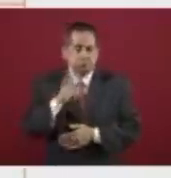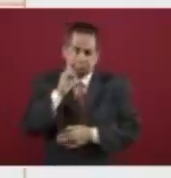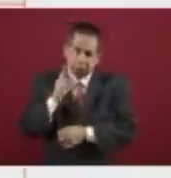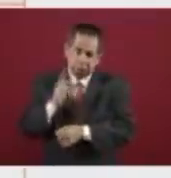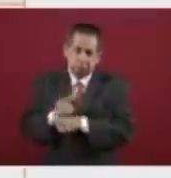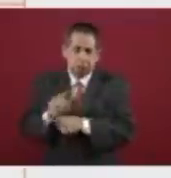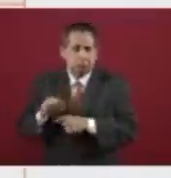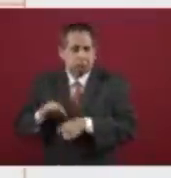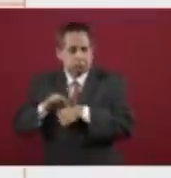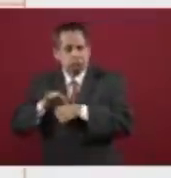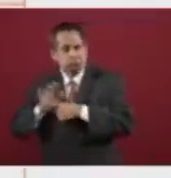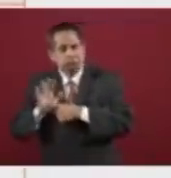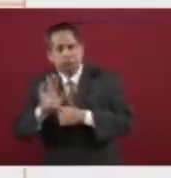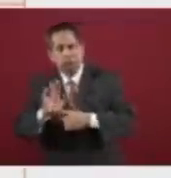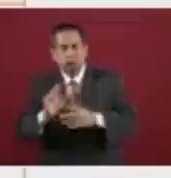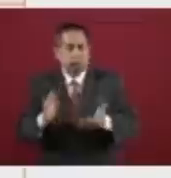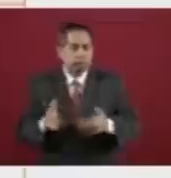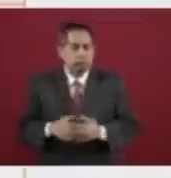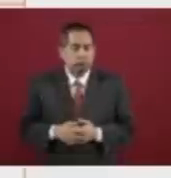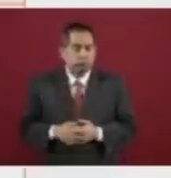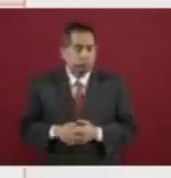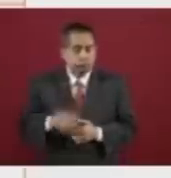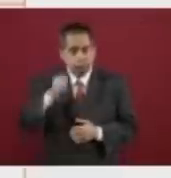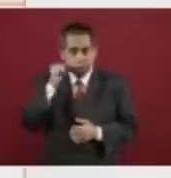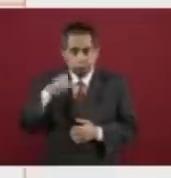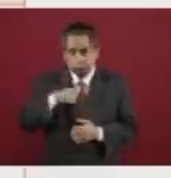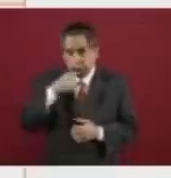es esa. Entonces, les hablaba yo de Chihuahua,